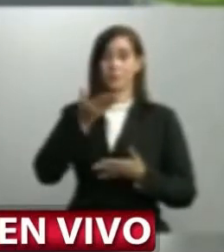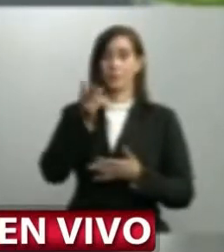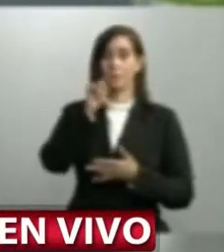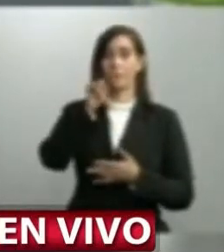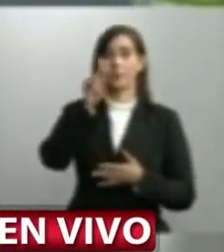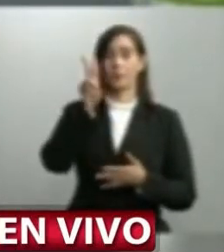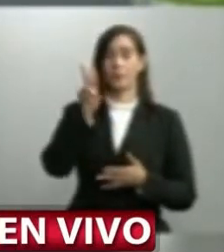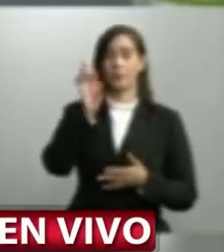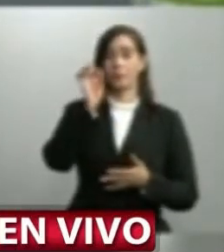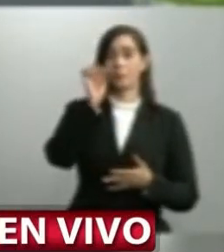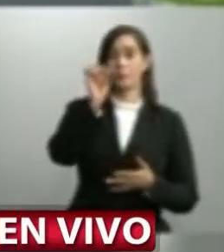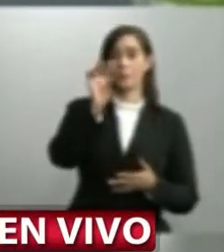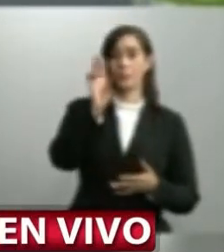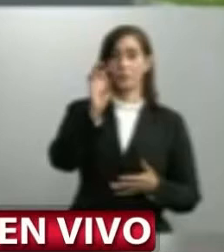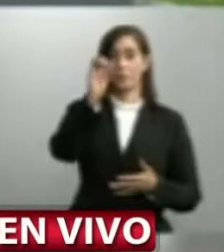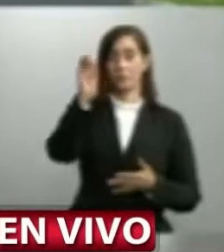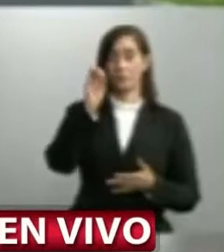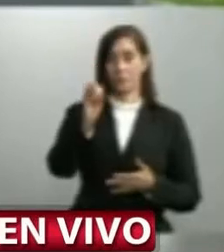22.17%, el